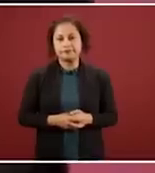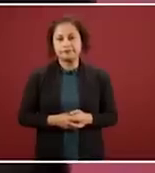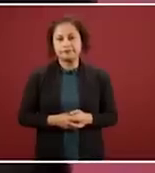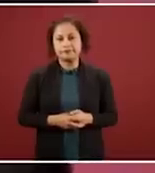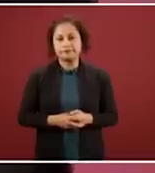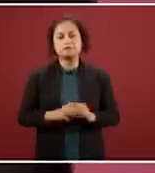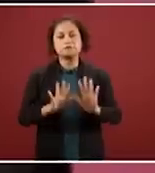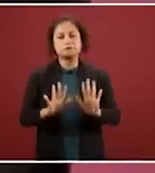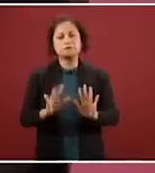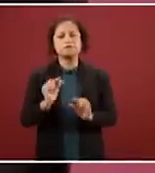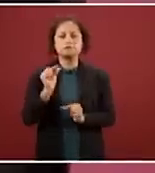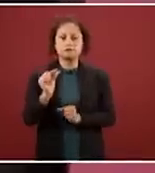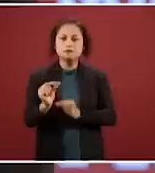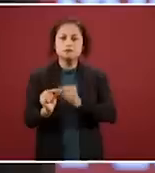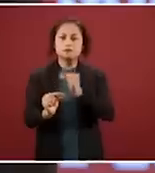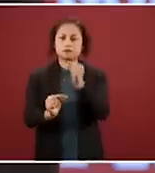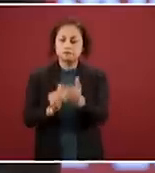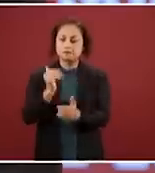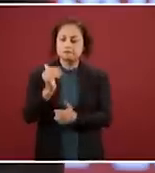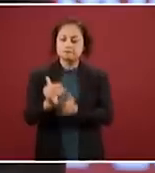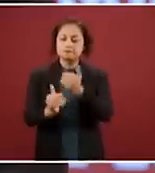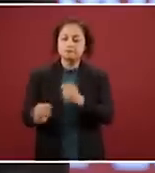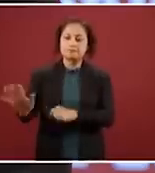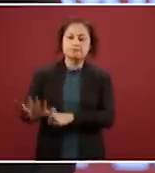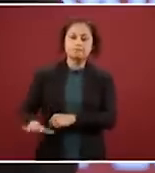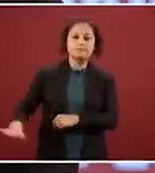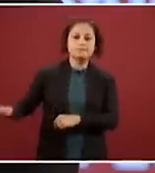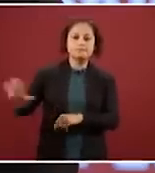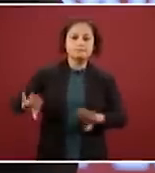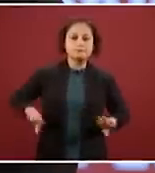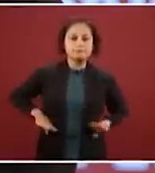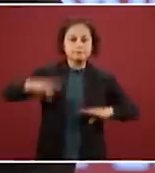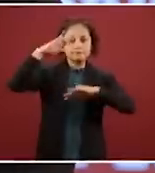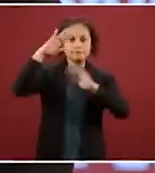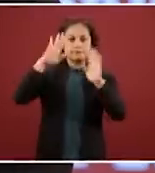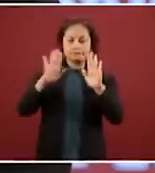serenando, tranquilizando, entendiendo que las cosas ya cambiaron,